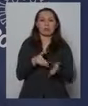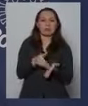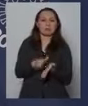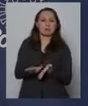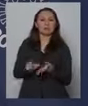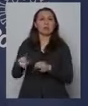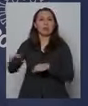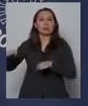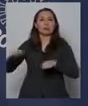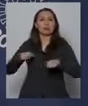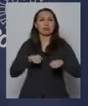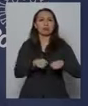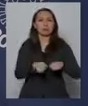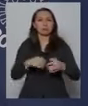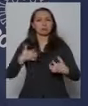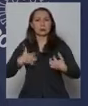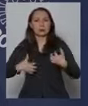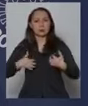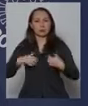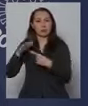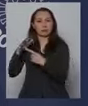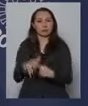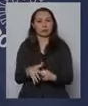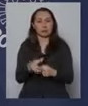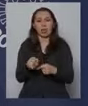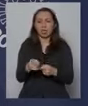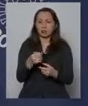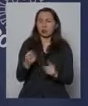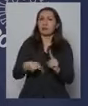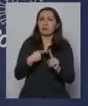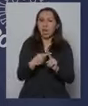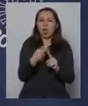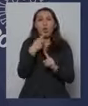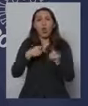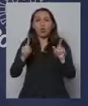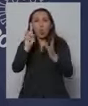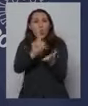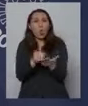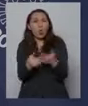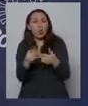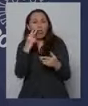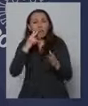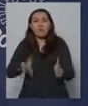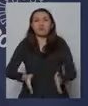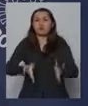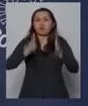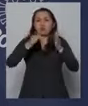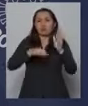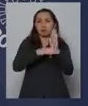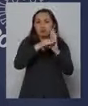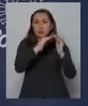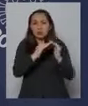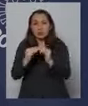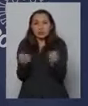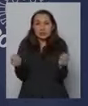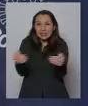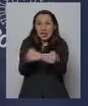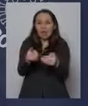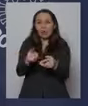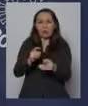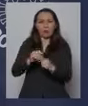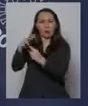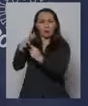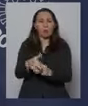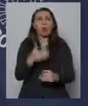se estacionaba ahí. Esto se suma a las situaciones que hemos visto en condominios, esto se suma a las situaciones que hemos visto en el